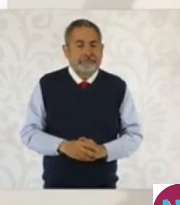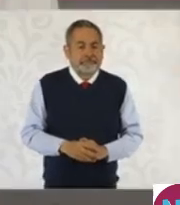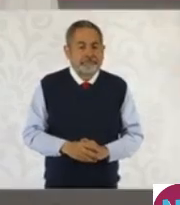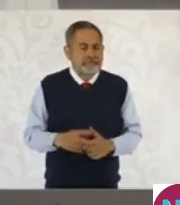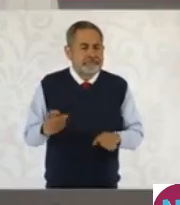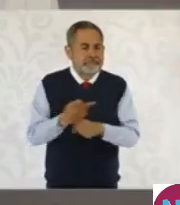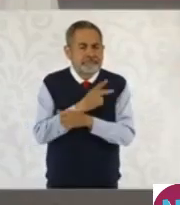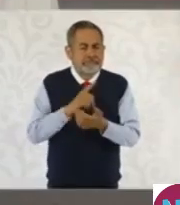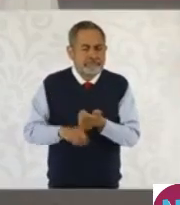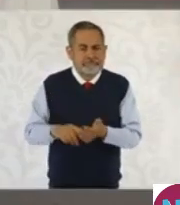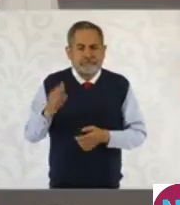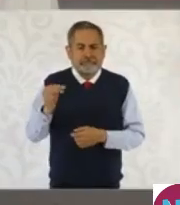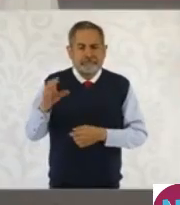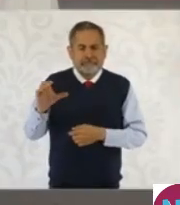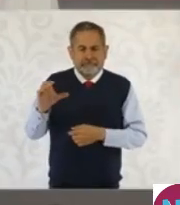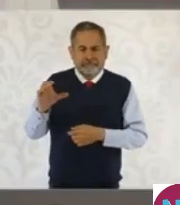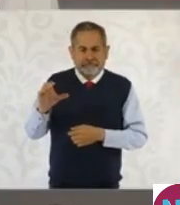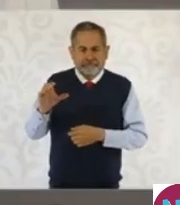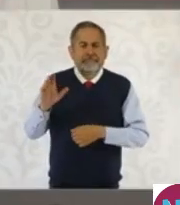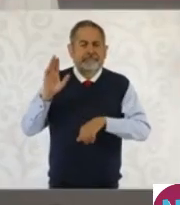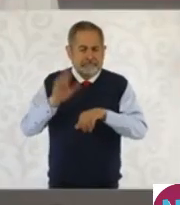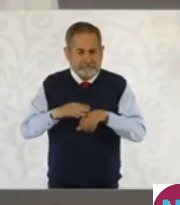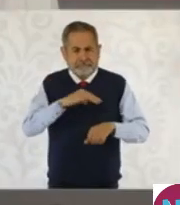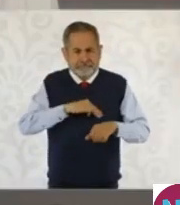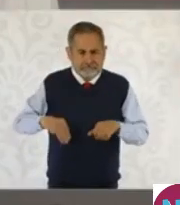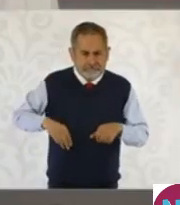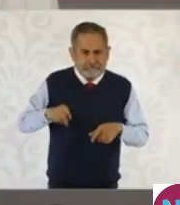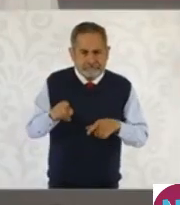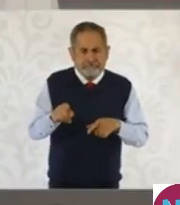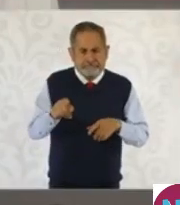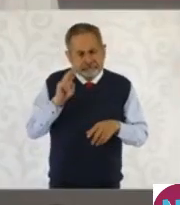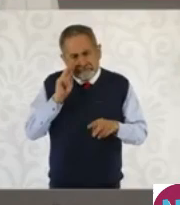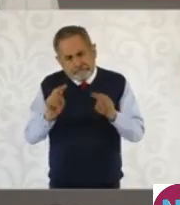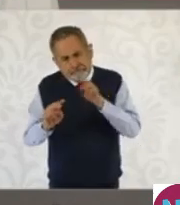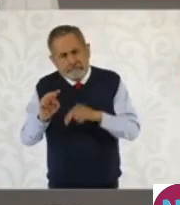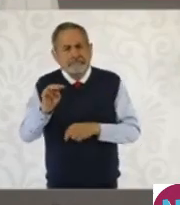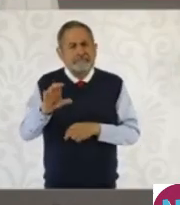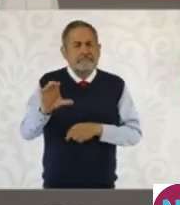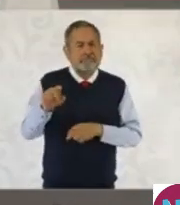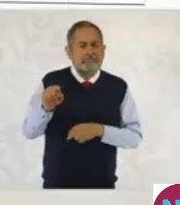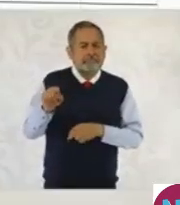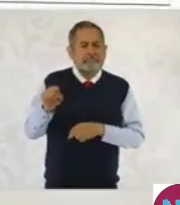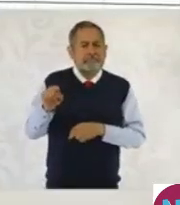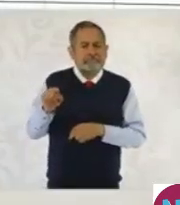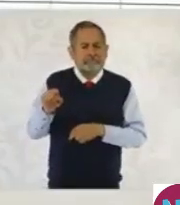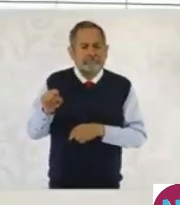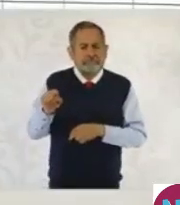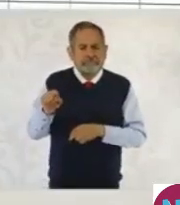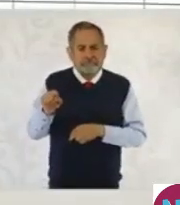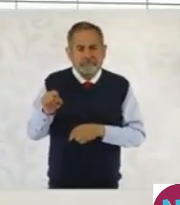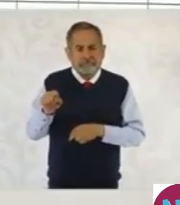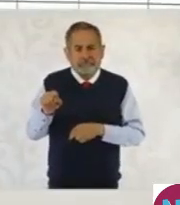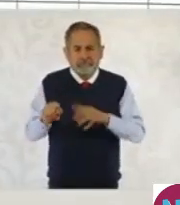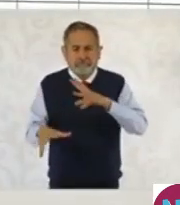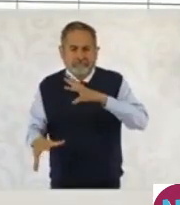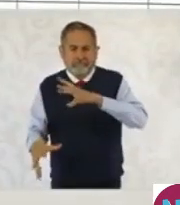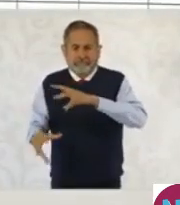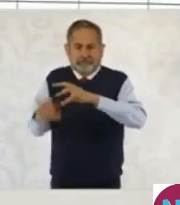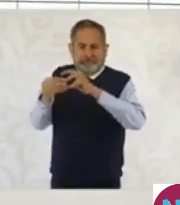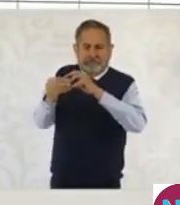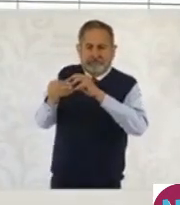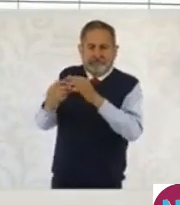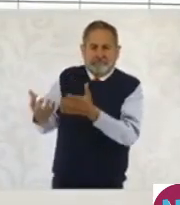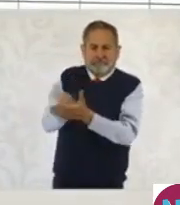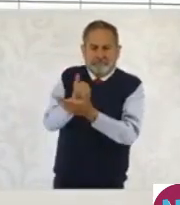¿Qué pasó con MC, que tuvo más municipios? Pues si se fijan, en realidad se llevó pues toda